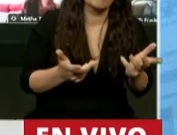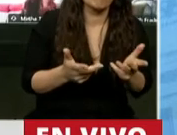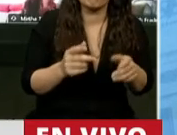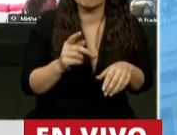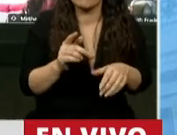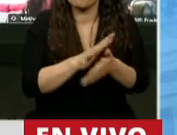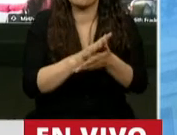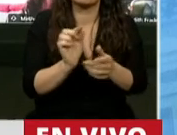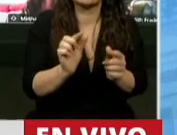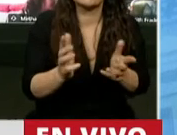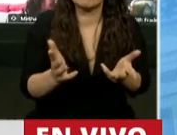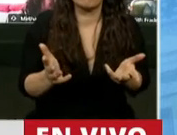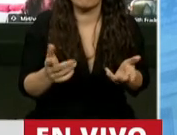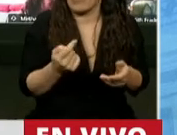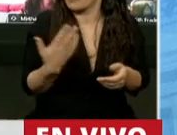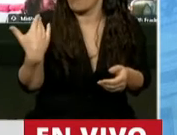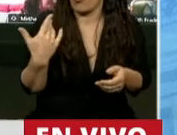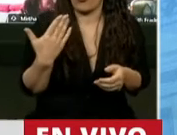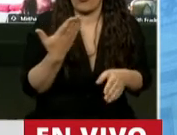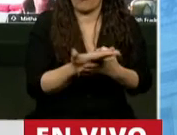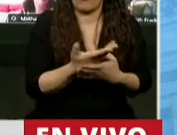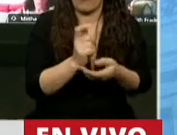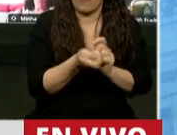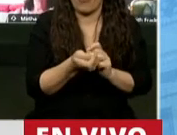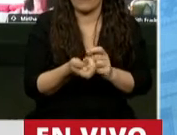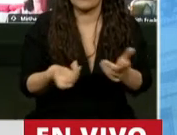propuestas hace escasas horas